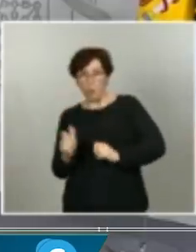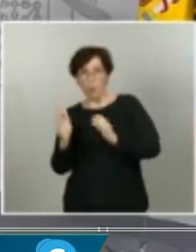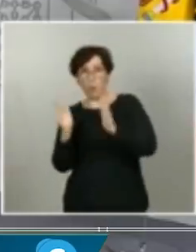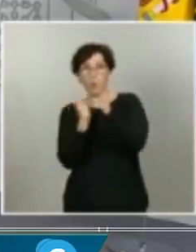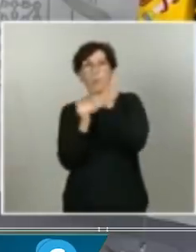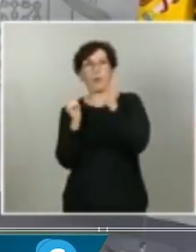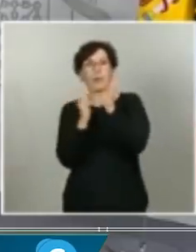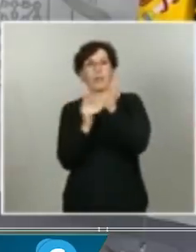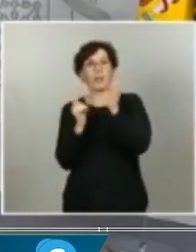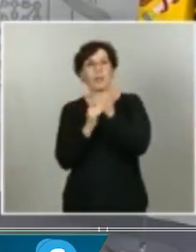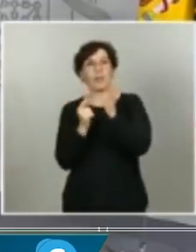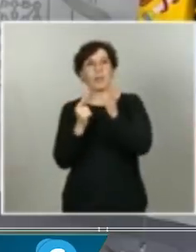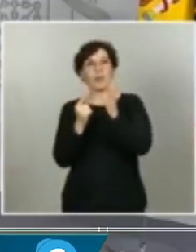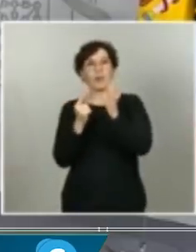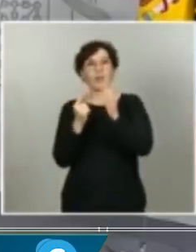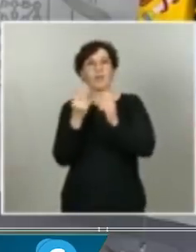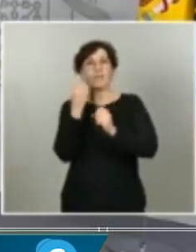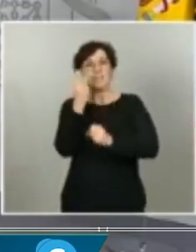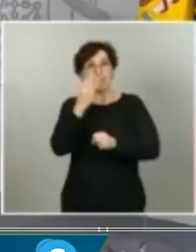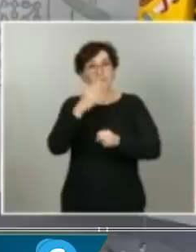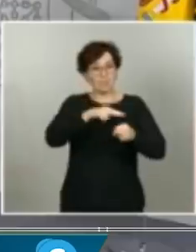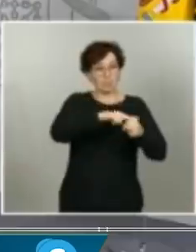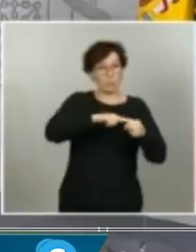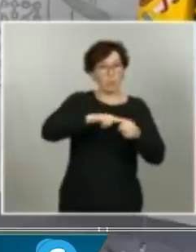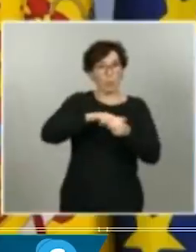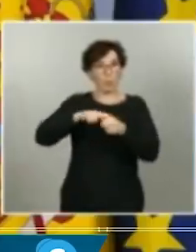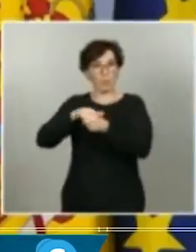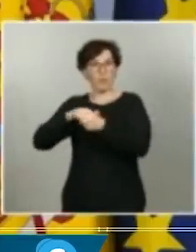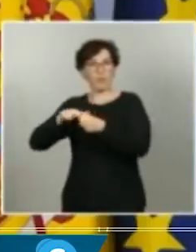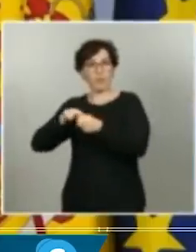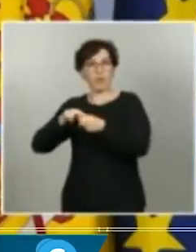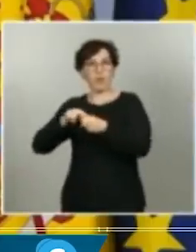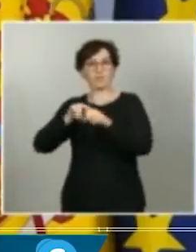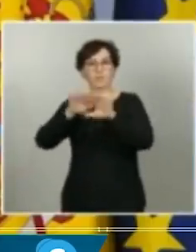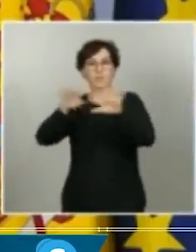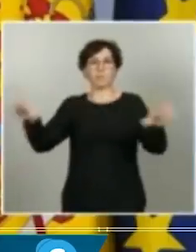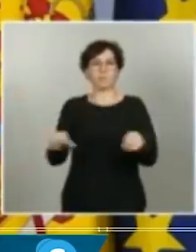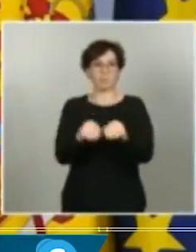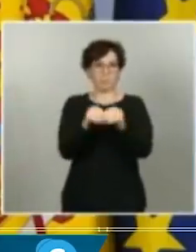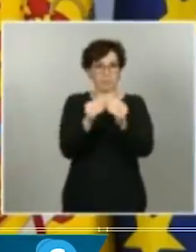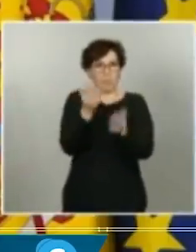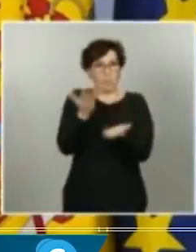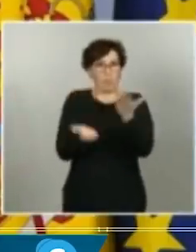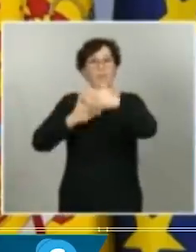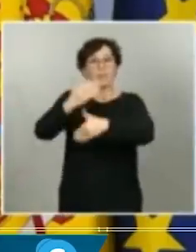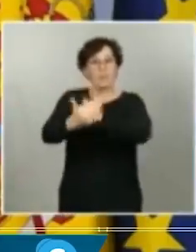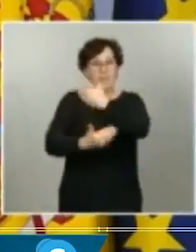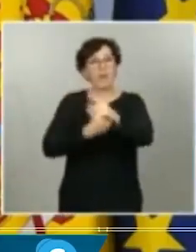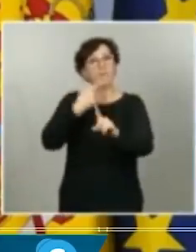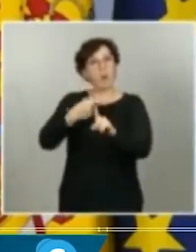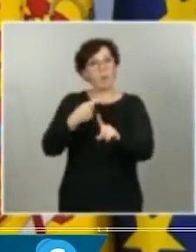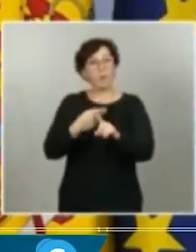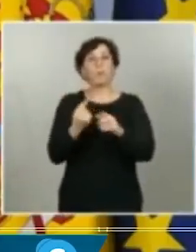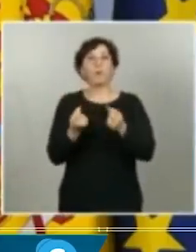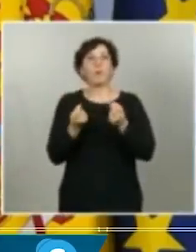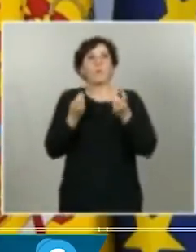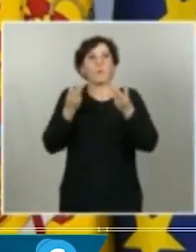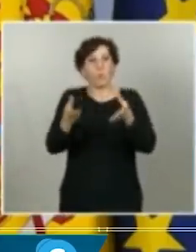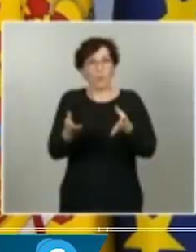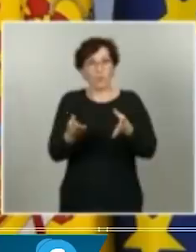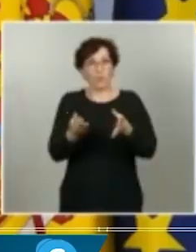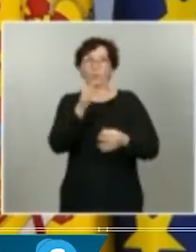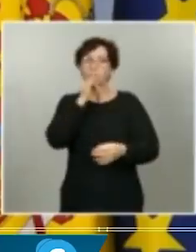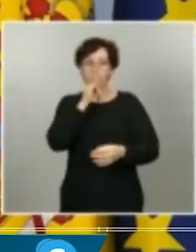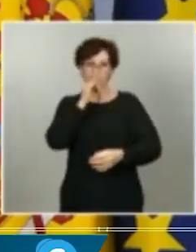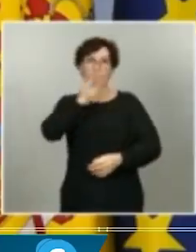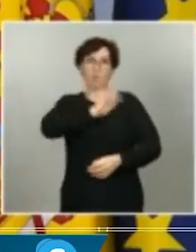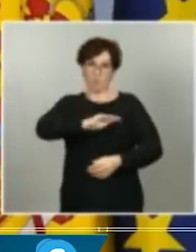problema de hospitalización porque da usted ese protocolo porque manda ese informe técnico y ese informe técnico es del ministerio de sanidad aparte aquí hay una cuestión